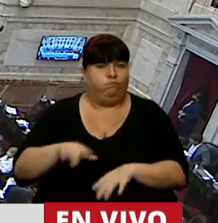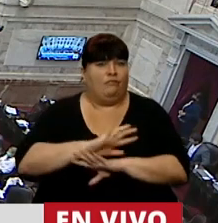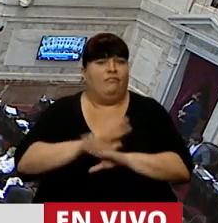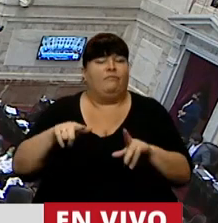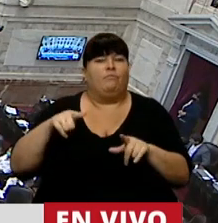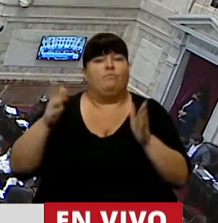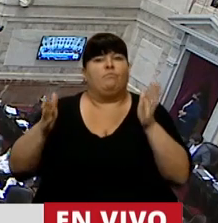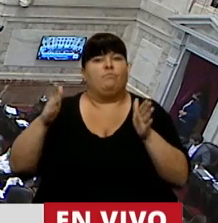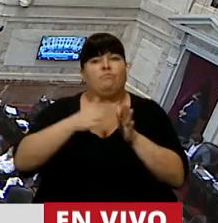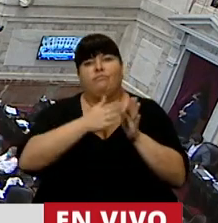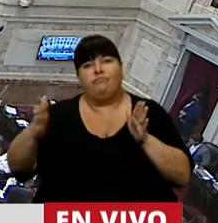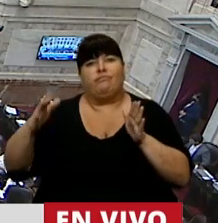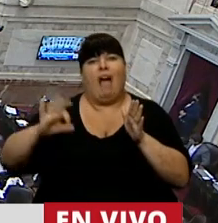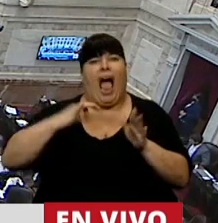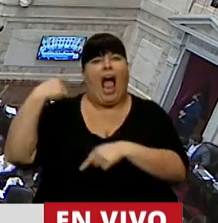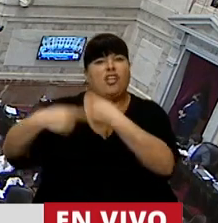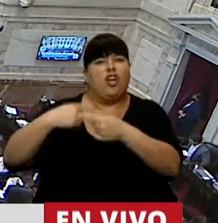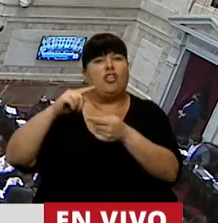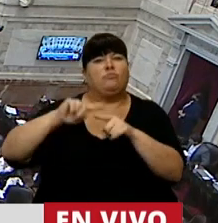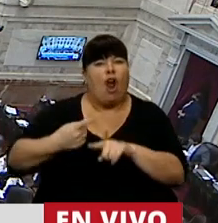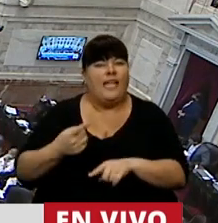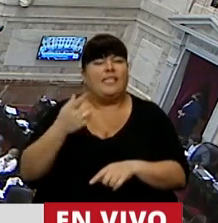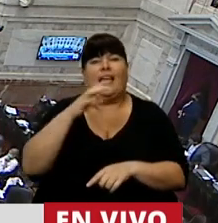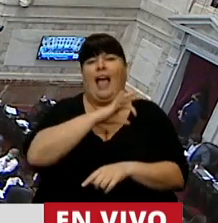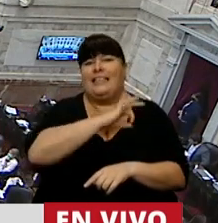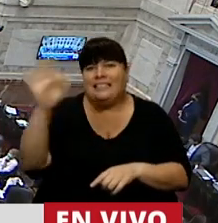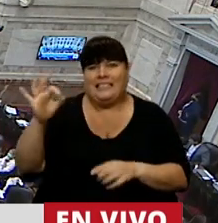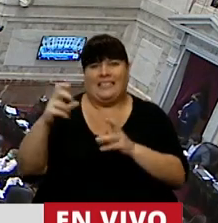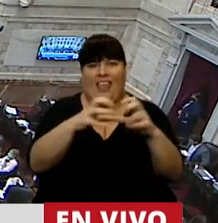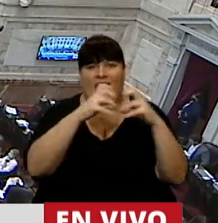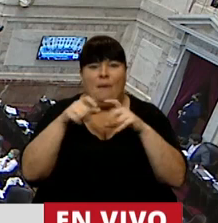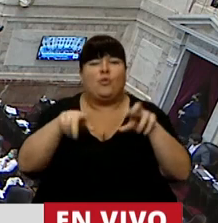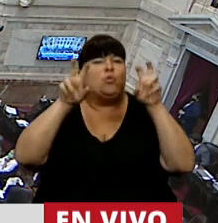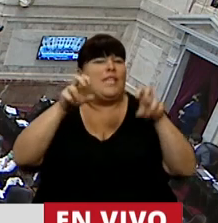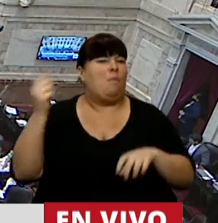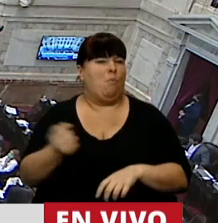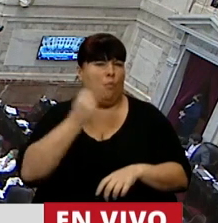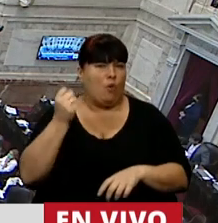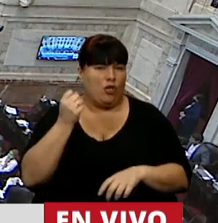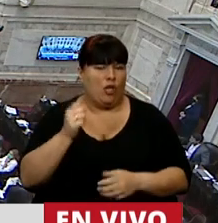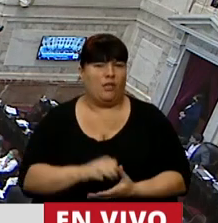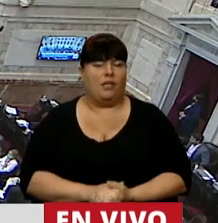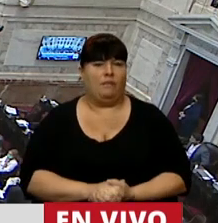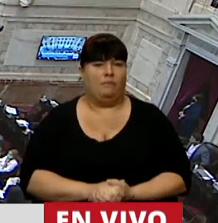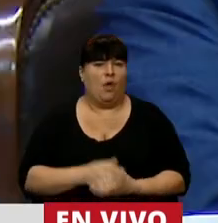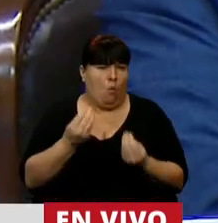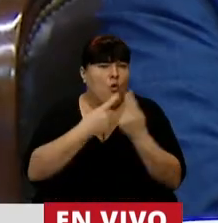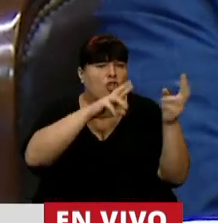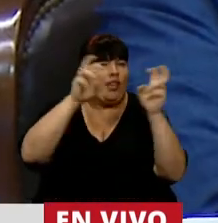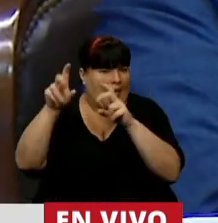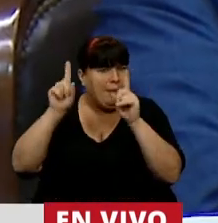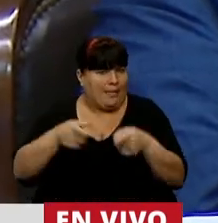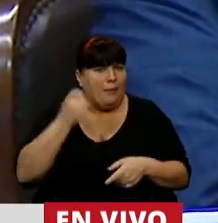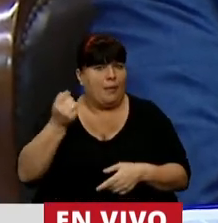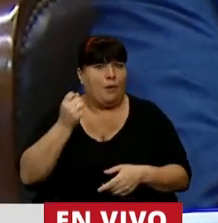cierre de una saga de generaciones políticas que ha evitado el debate de un tema fundamental, como tantos otros que